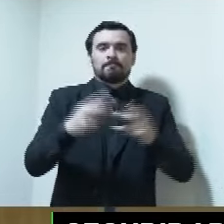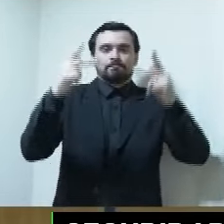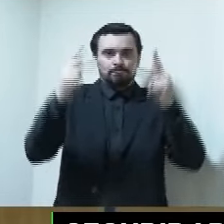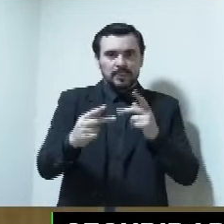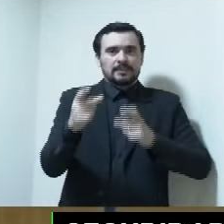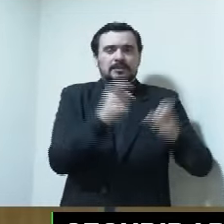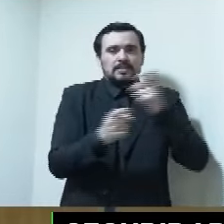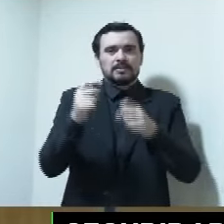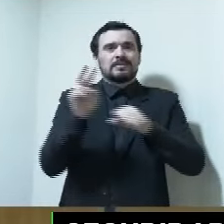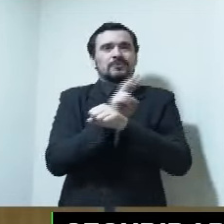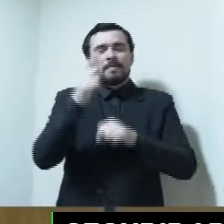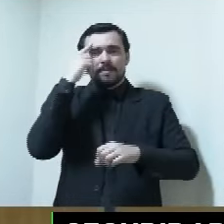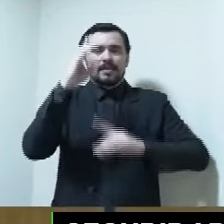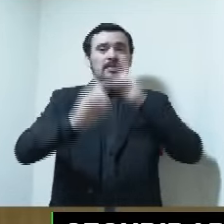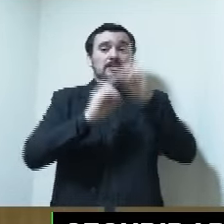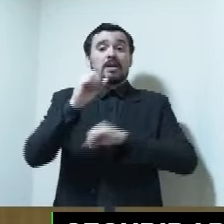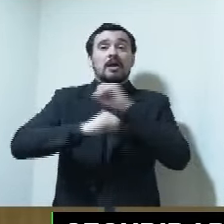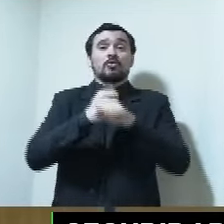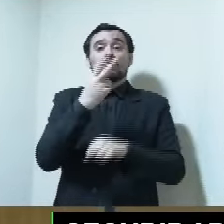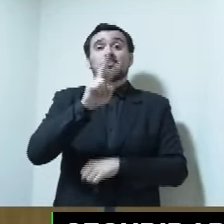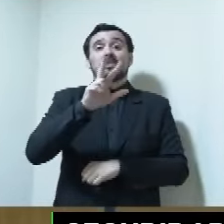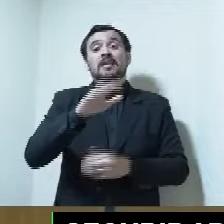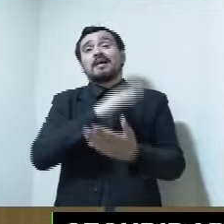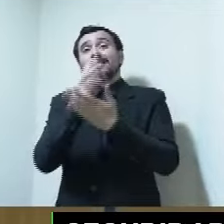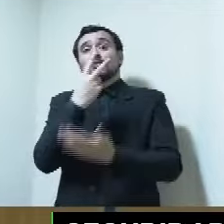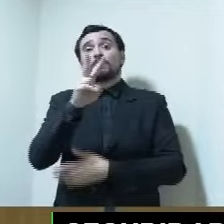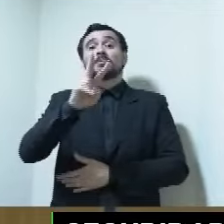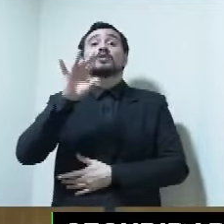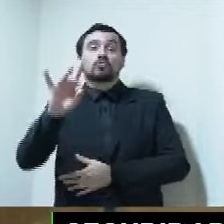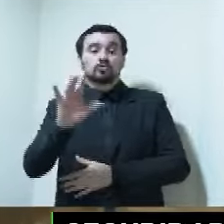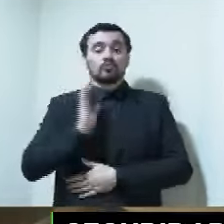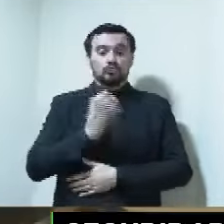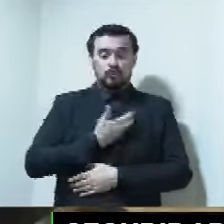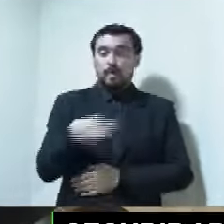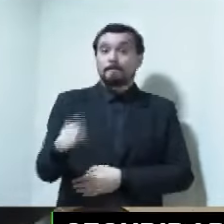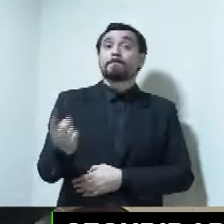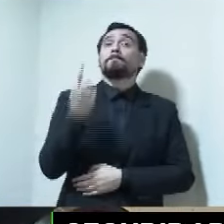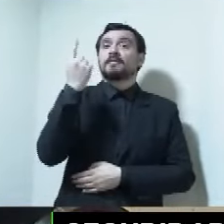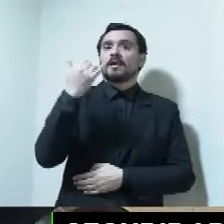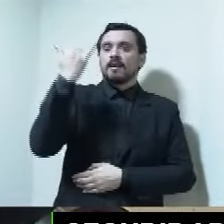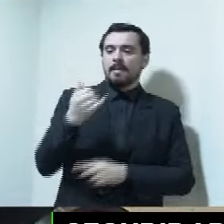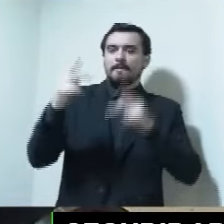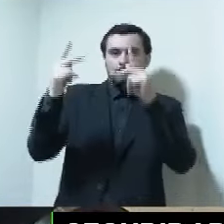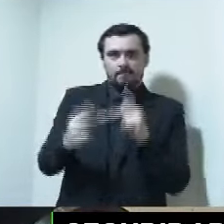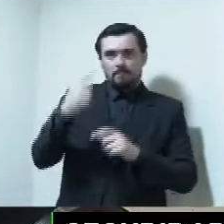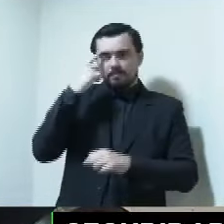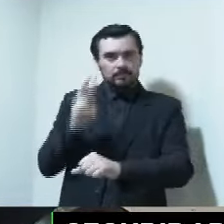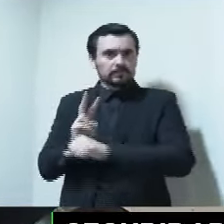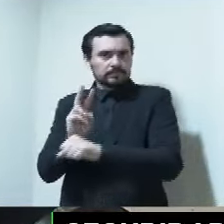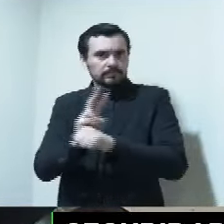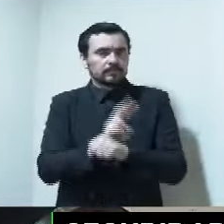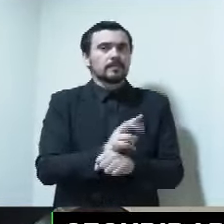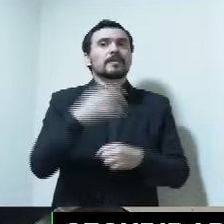Estratégico de Seguridad para el Desarrollo 2023-2028. No solo tenemos por primera vez un plan comprensivo y realmente efectivo